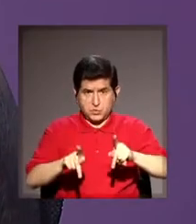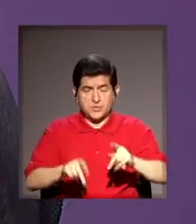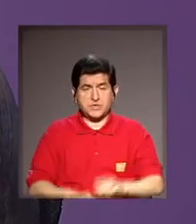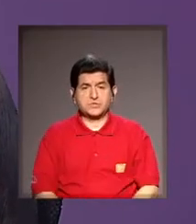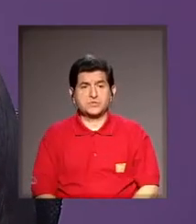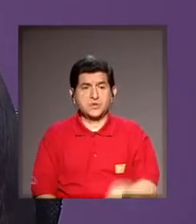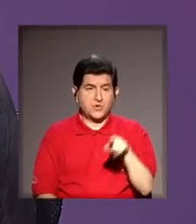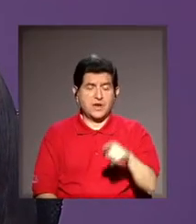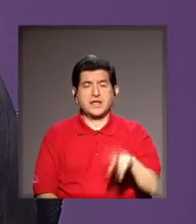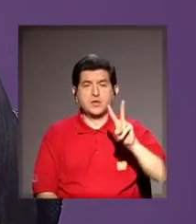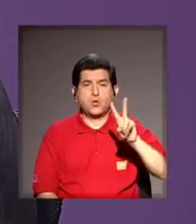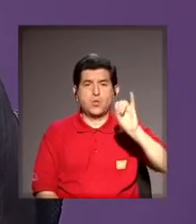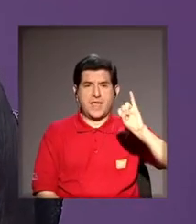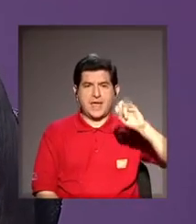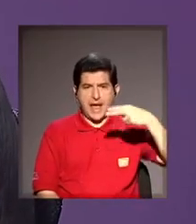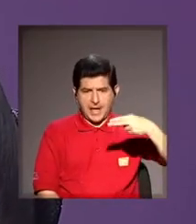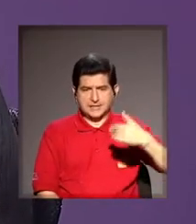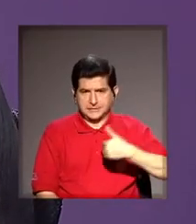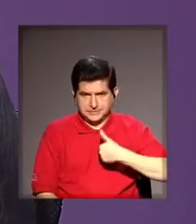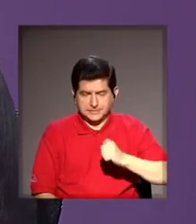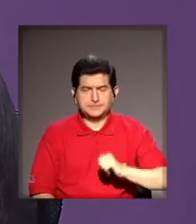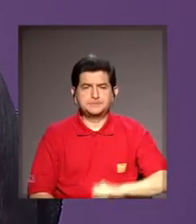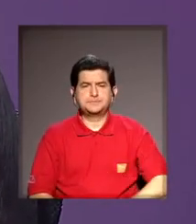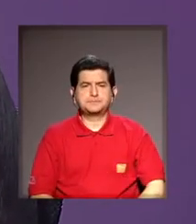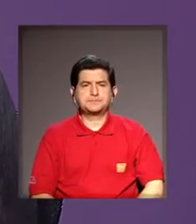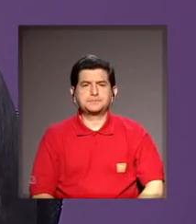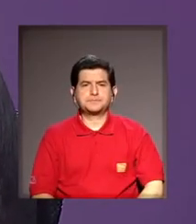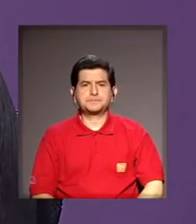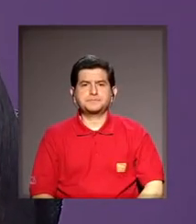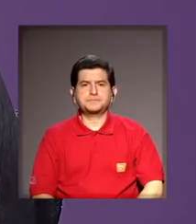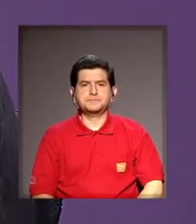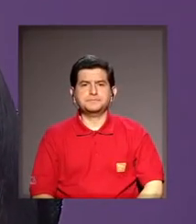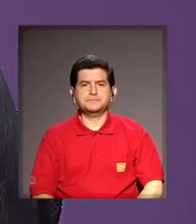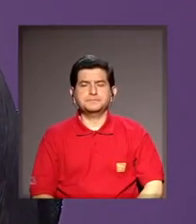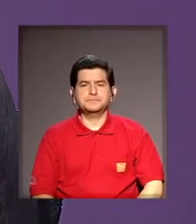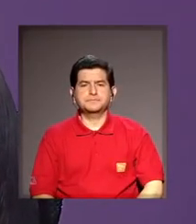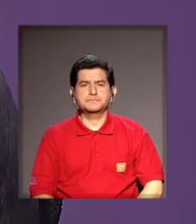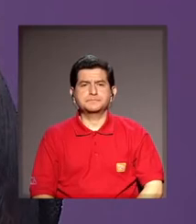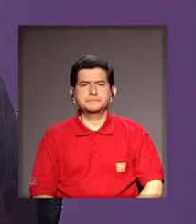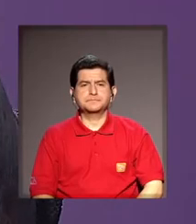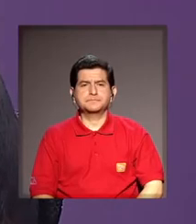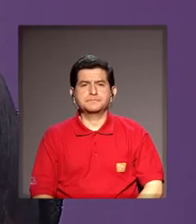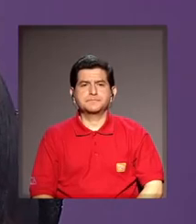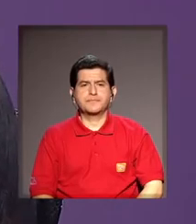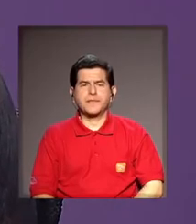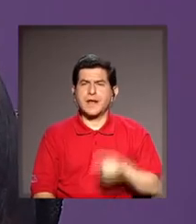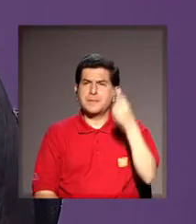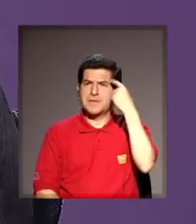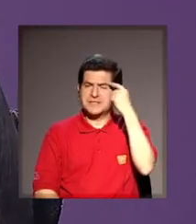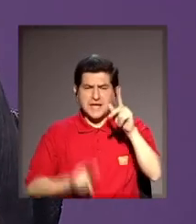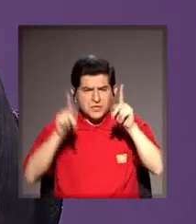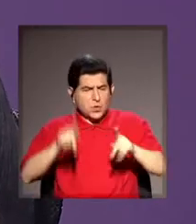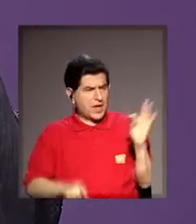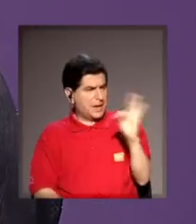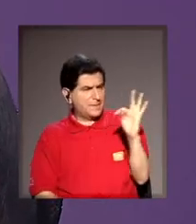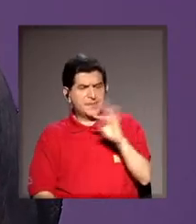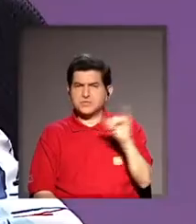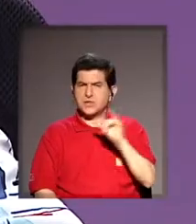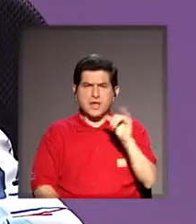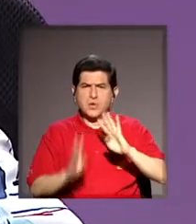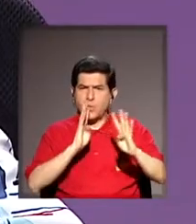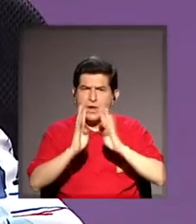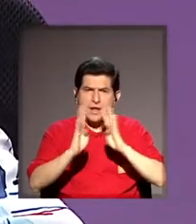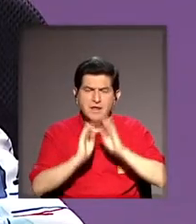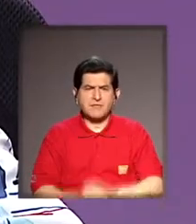sufren vih o que tienen vih pues a nivel de personas trans también se habla del